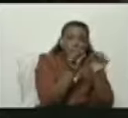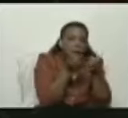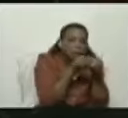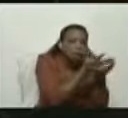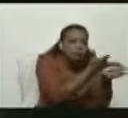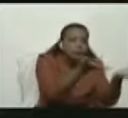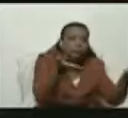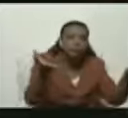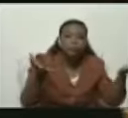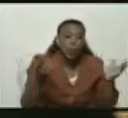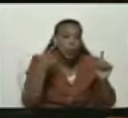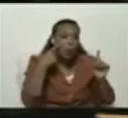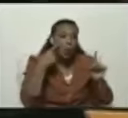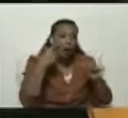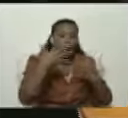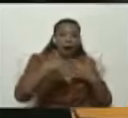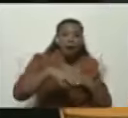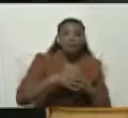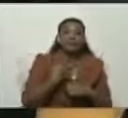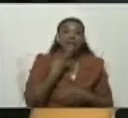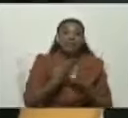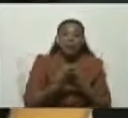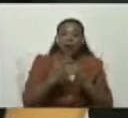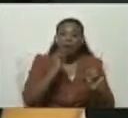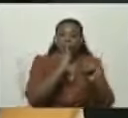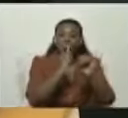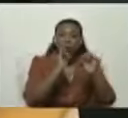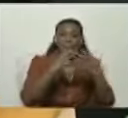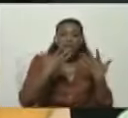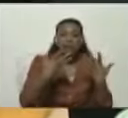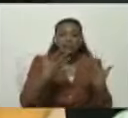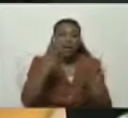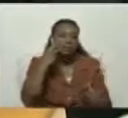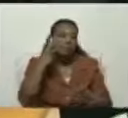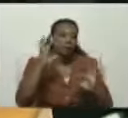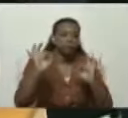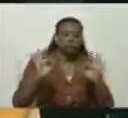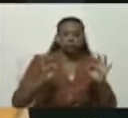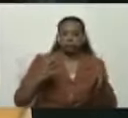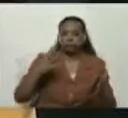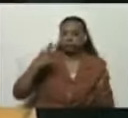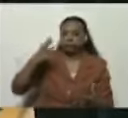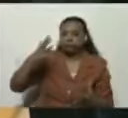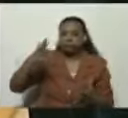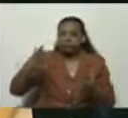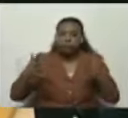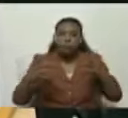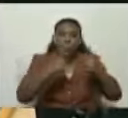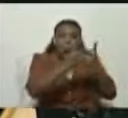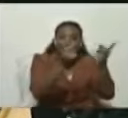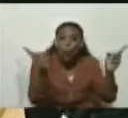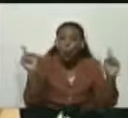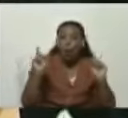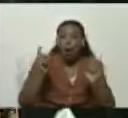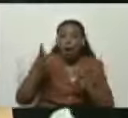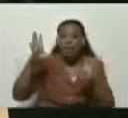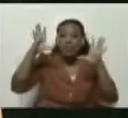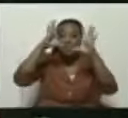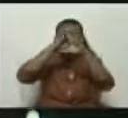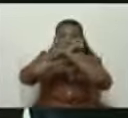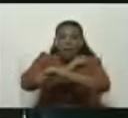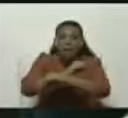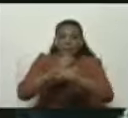realidad virtual. Una experiencia, como pueden ustedes observar, que a través de estos